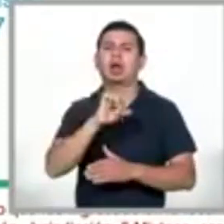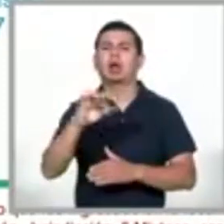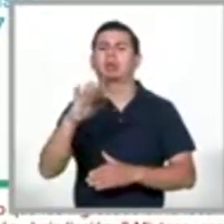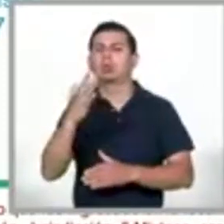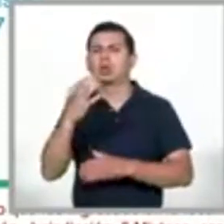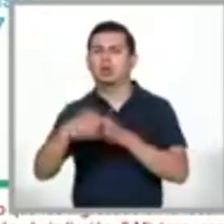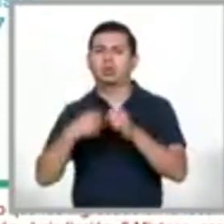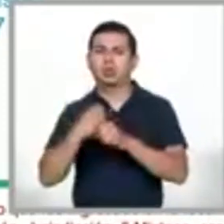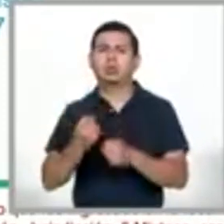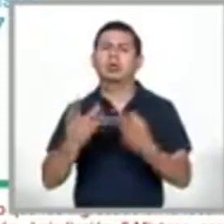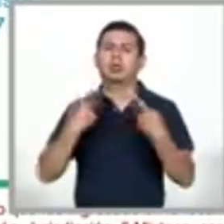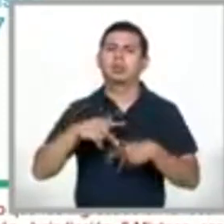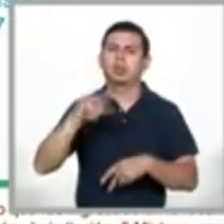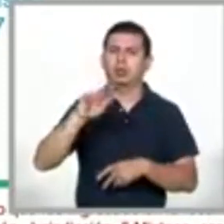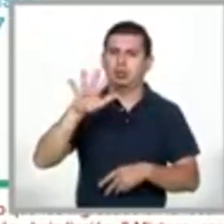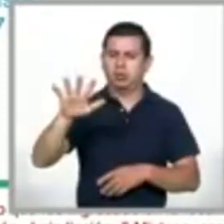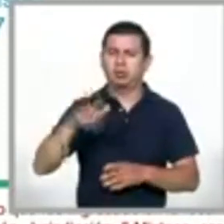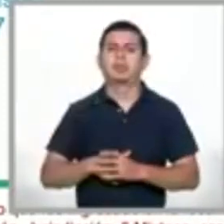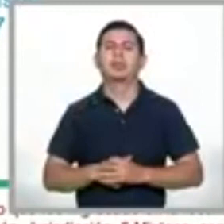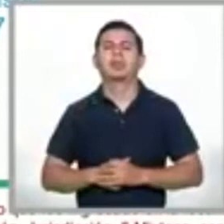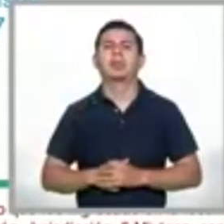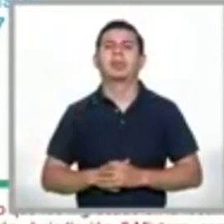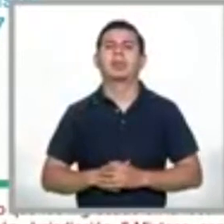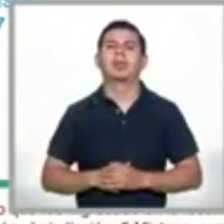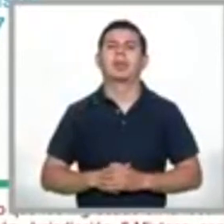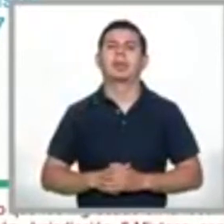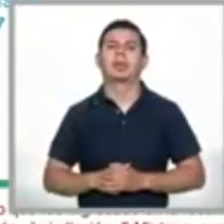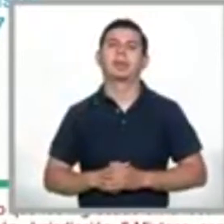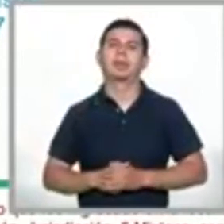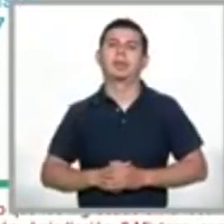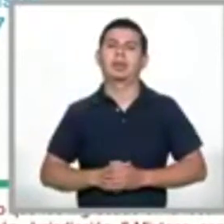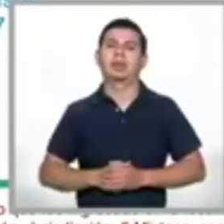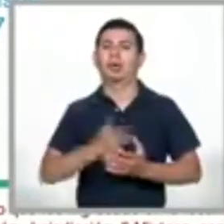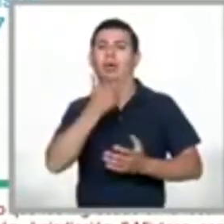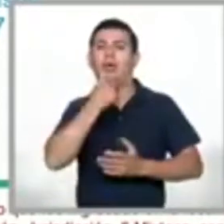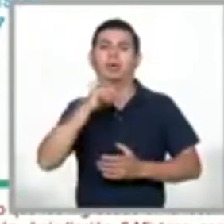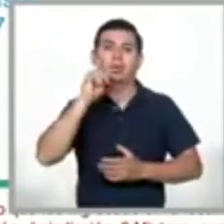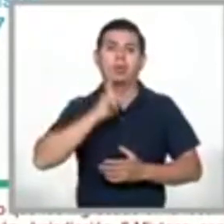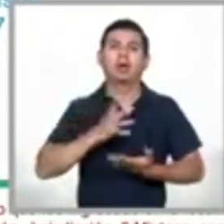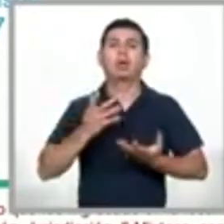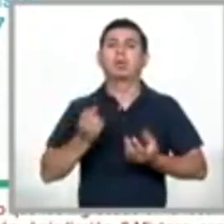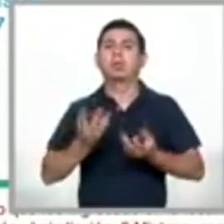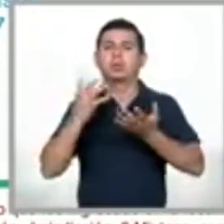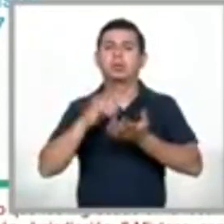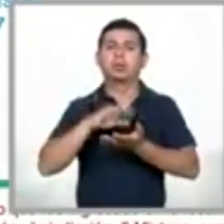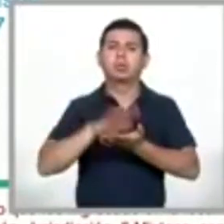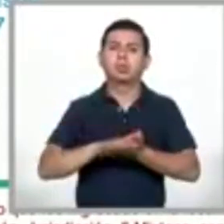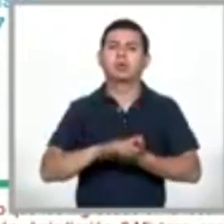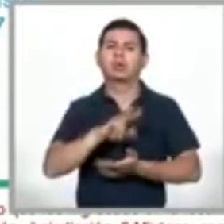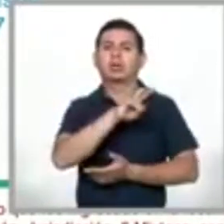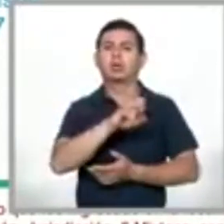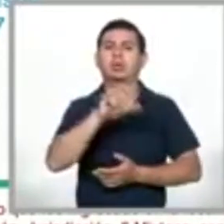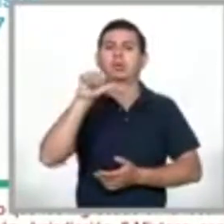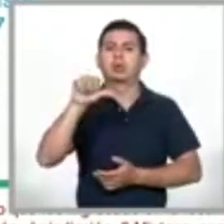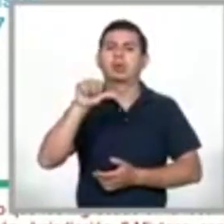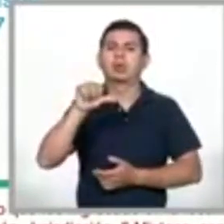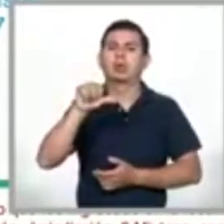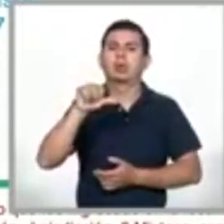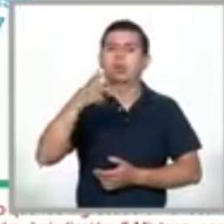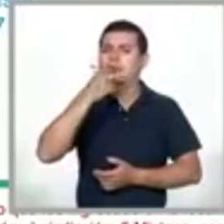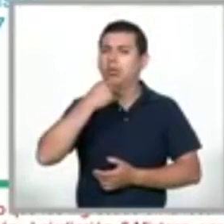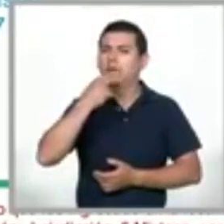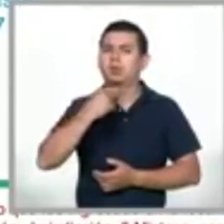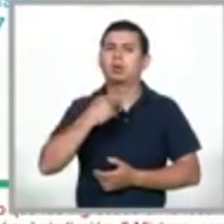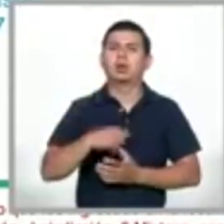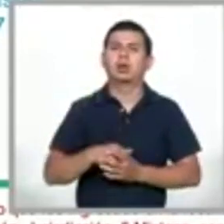59 años con 87. De acuerdo al sexo, reportamos 216 en